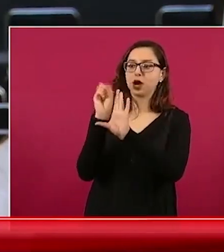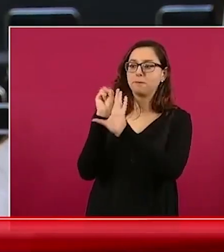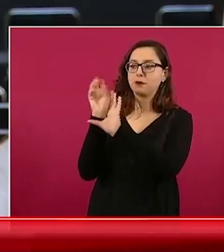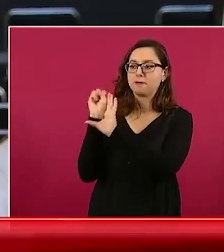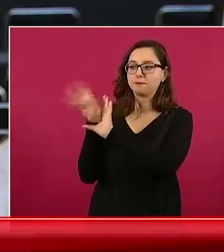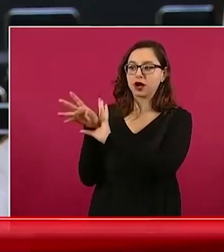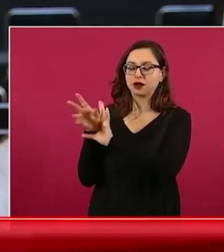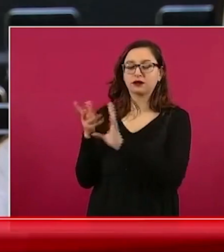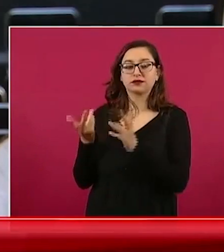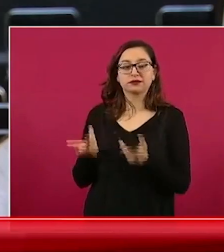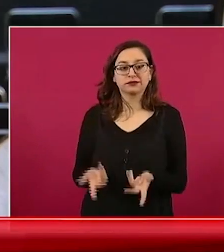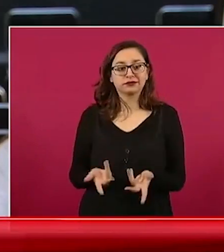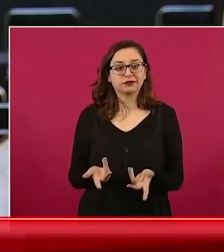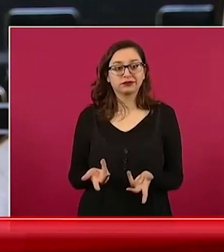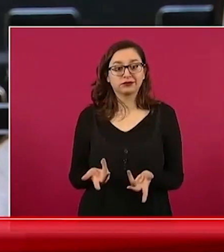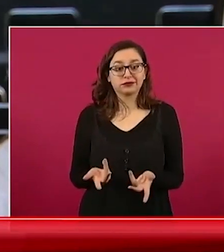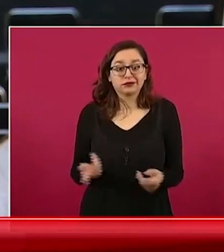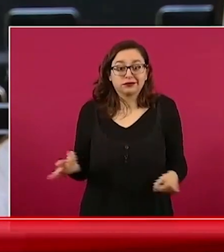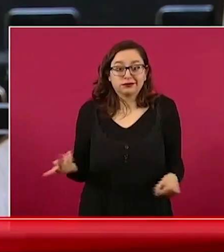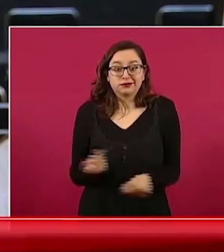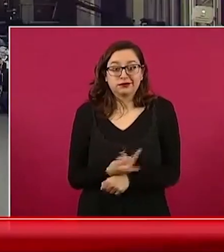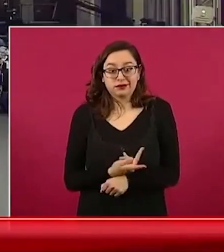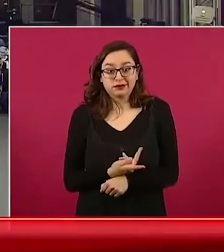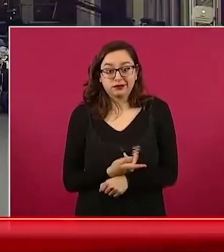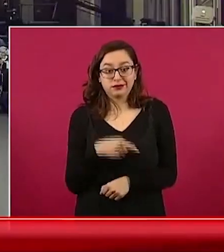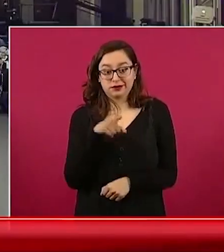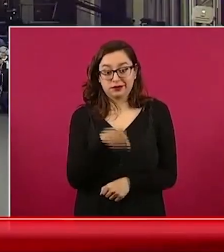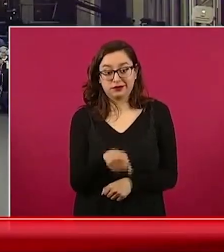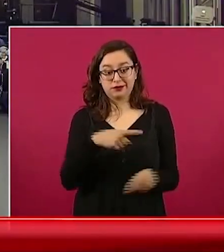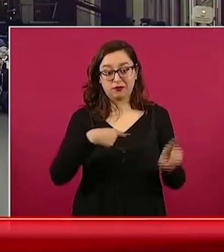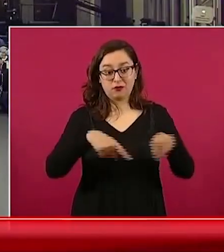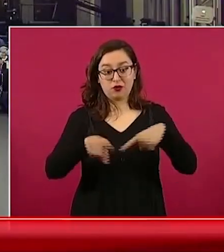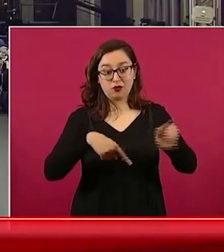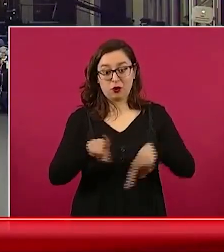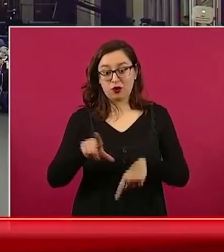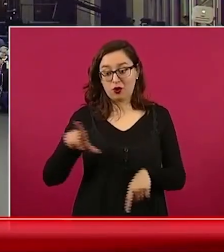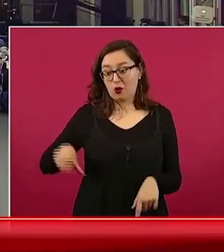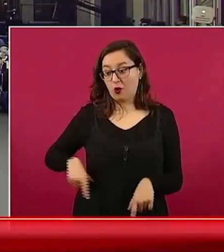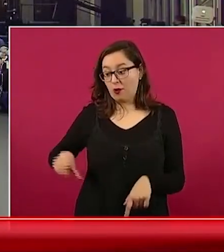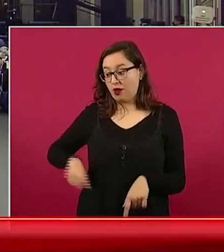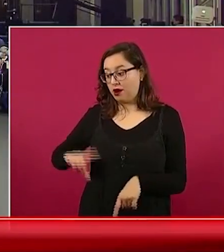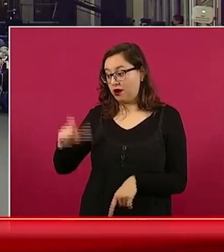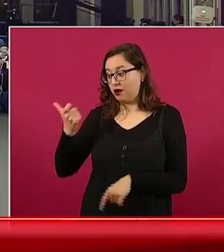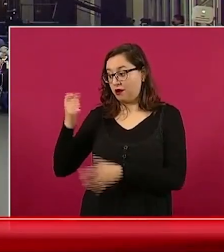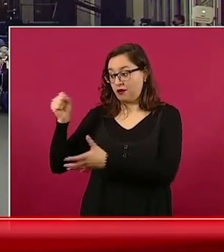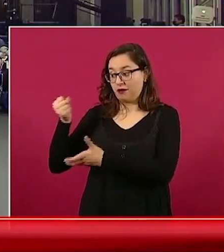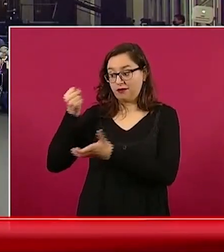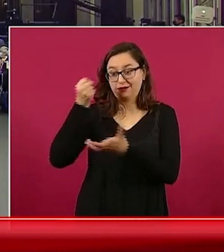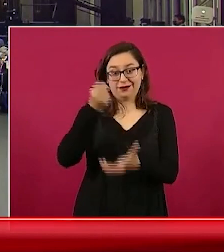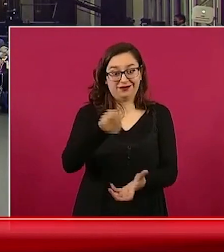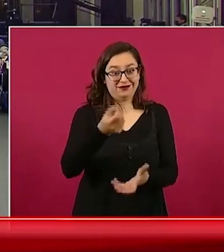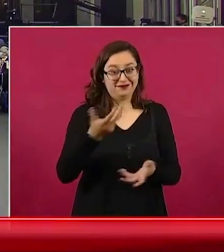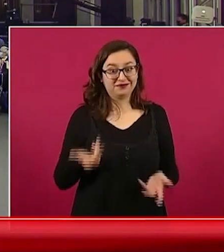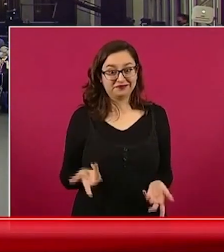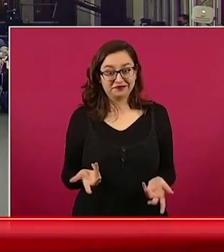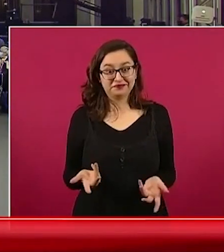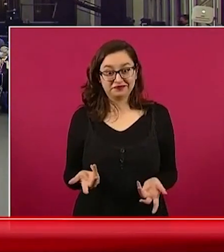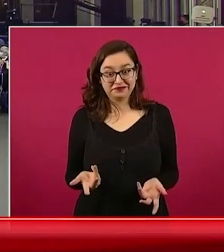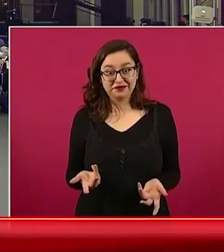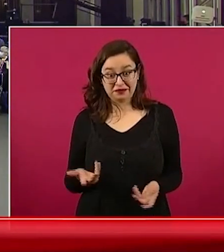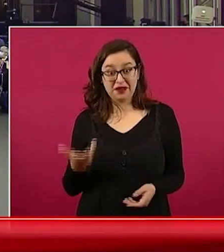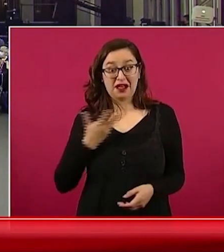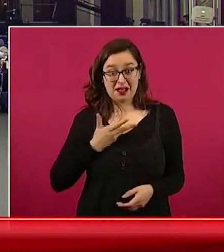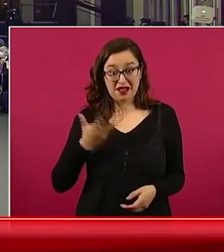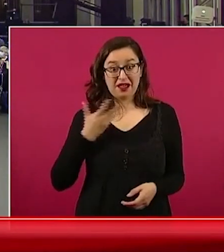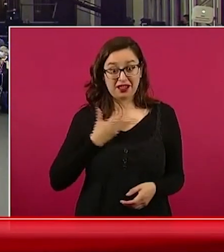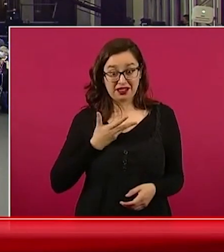parte del recurso del erario público, porque recordemos que muchos equipos